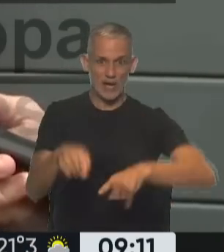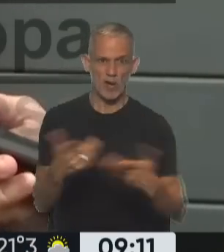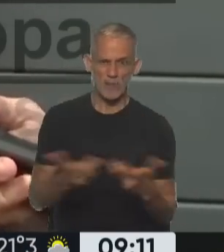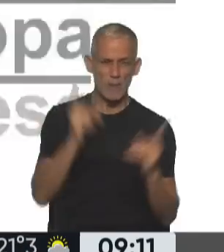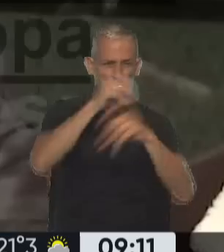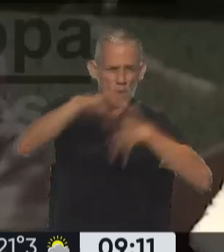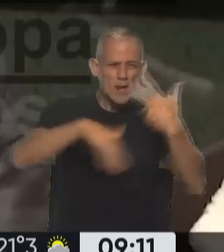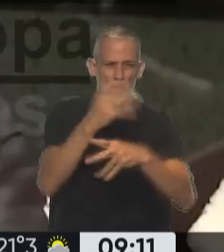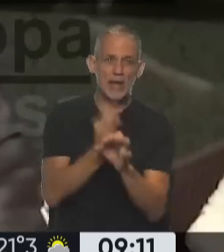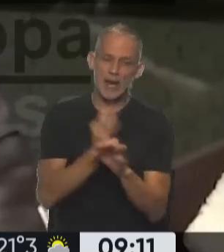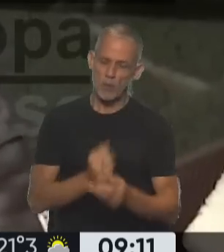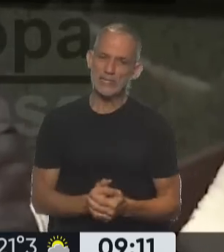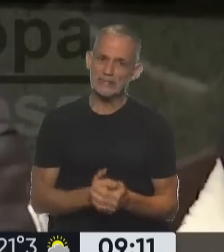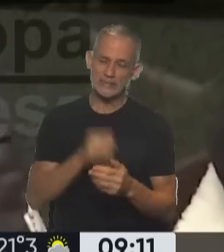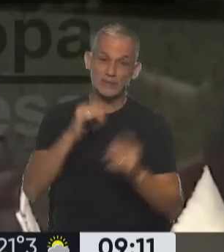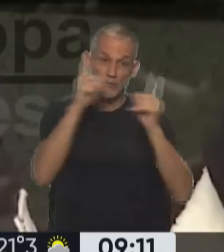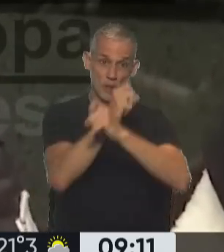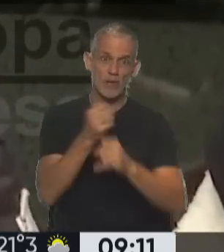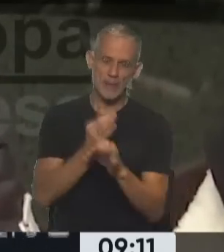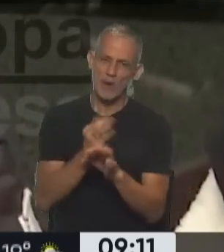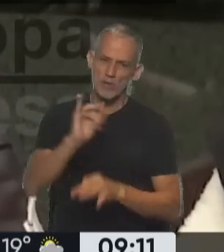en el colegio. Tenían problemas en el colegio, sí.